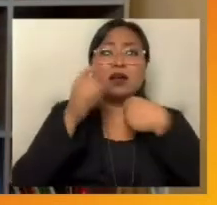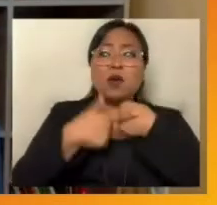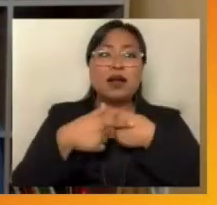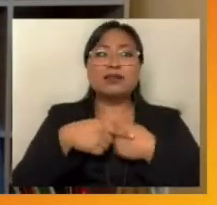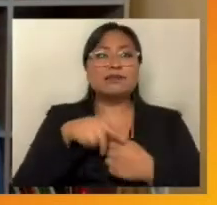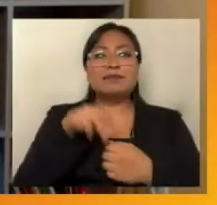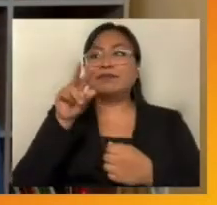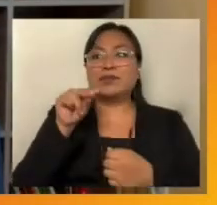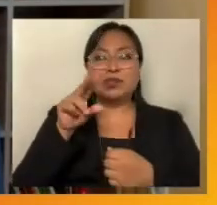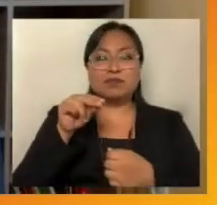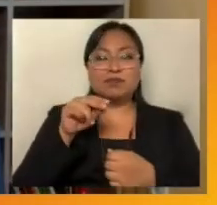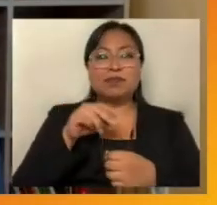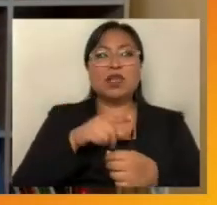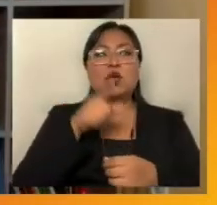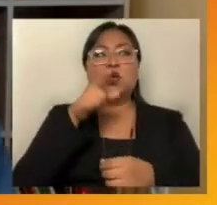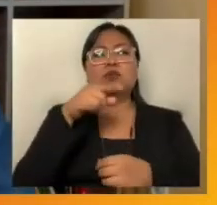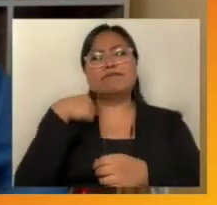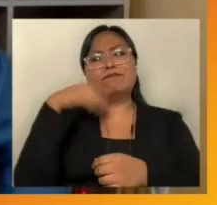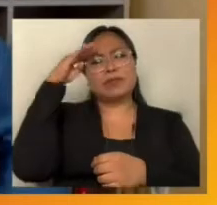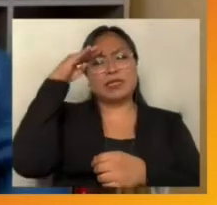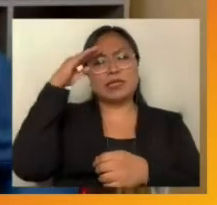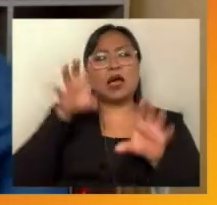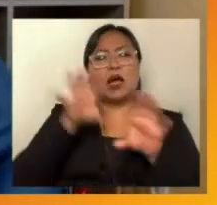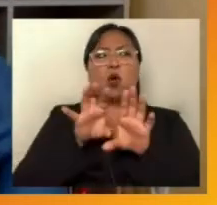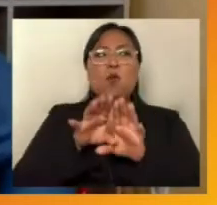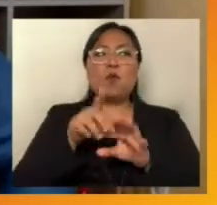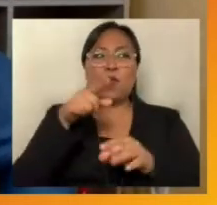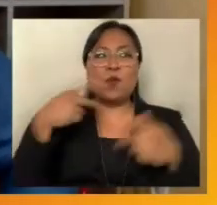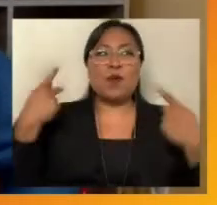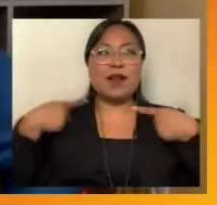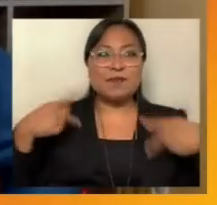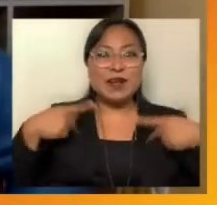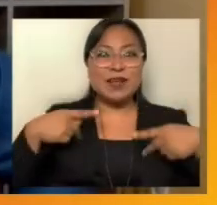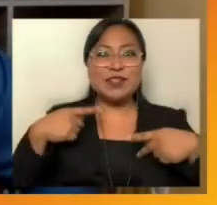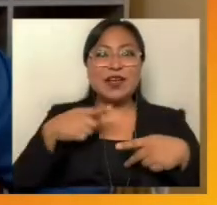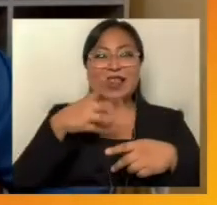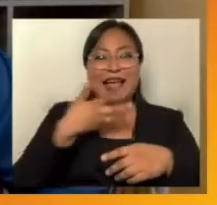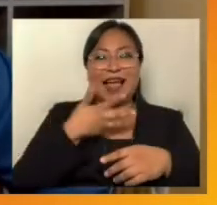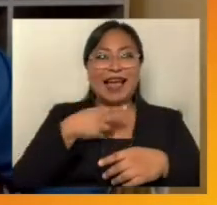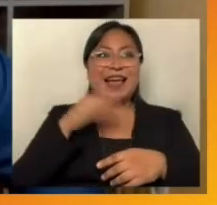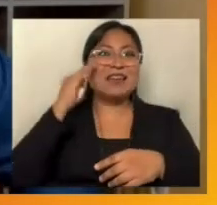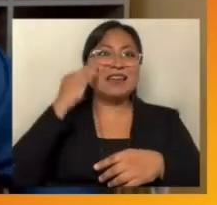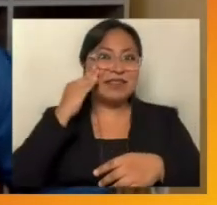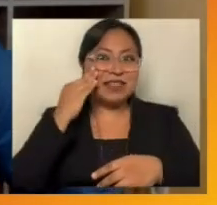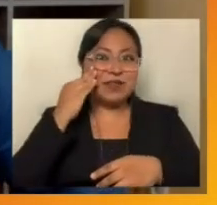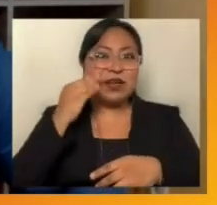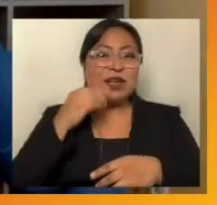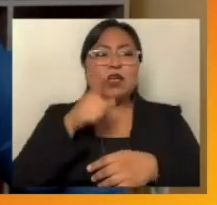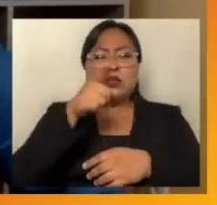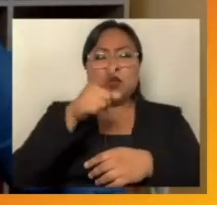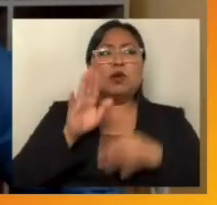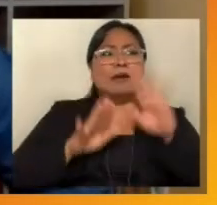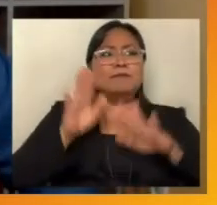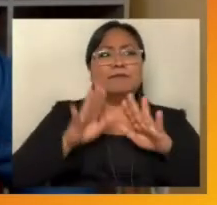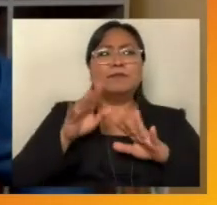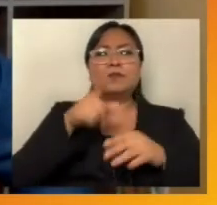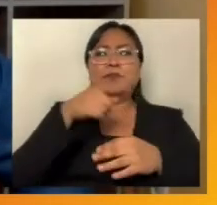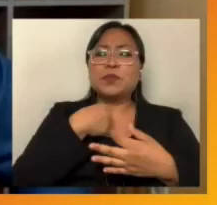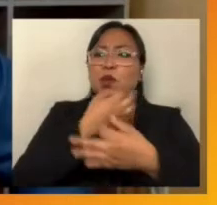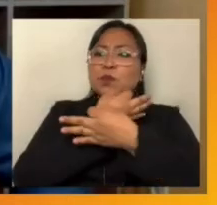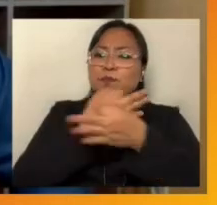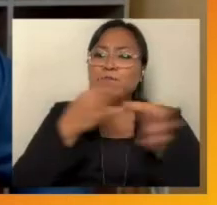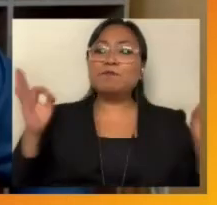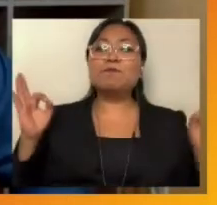de una persona que está en redes sociales. ¿Cuántas veces has recomendado y comentado una